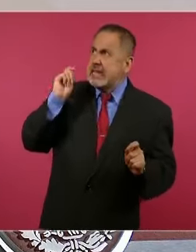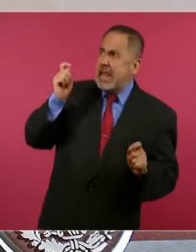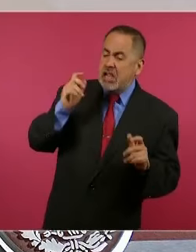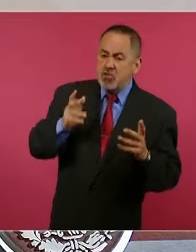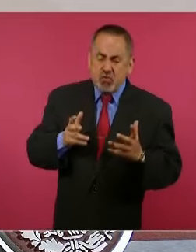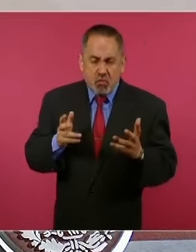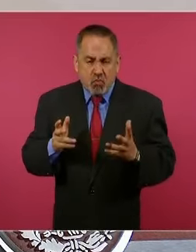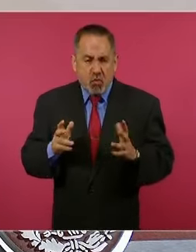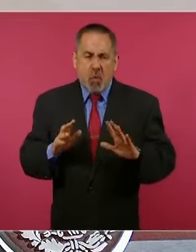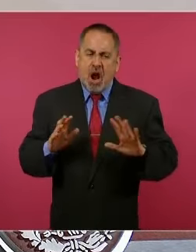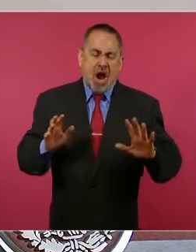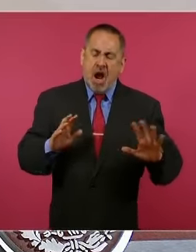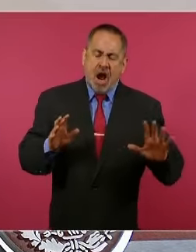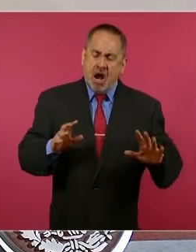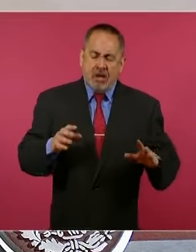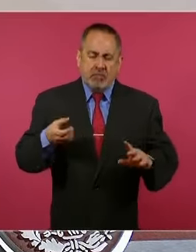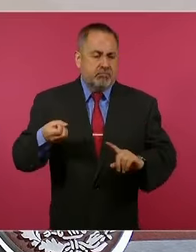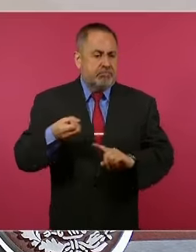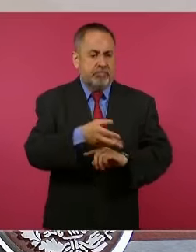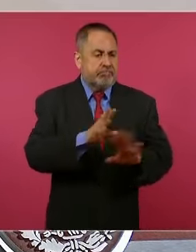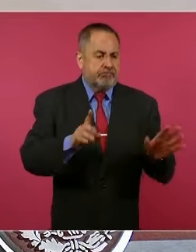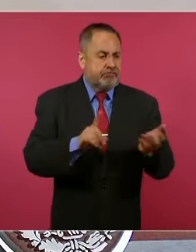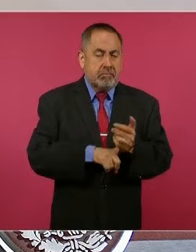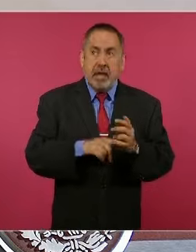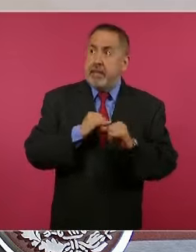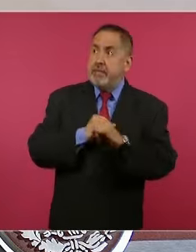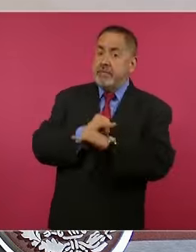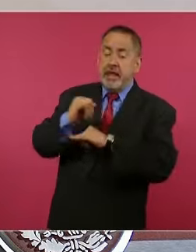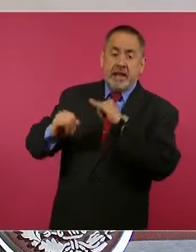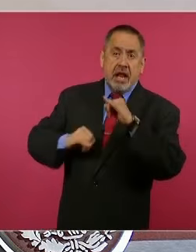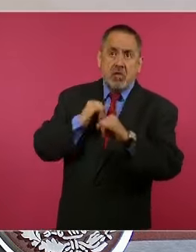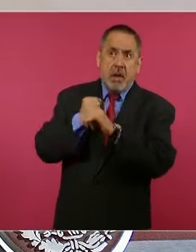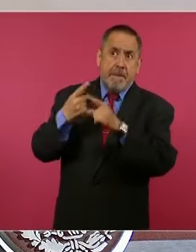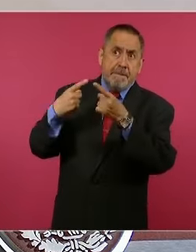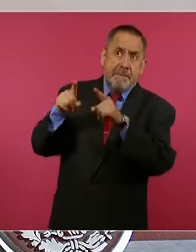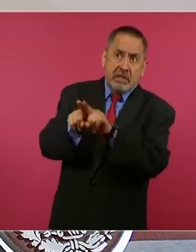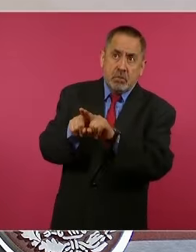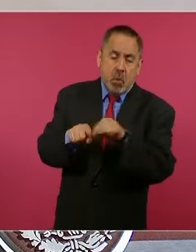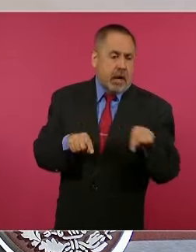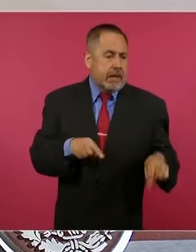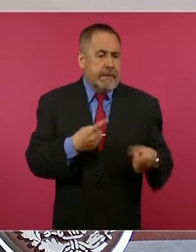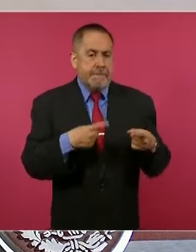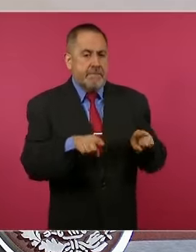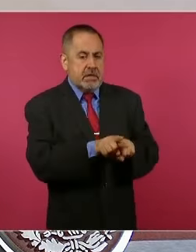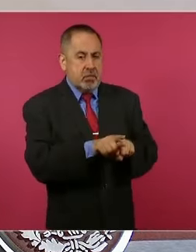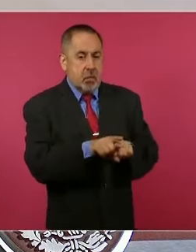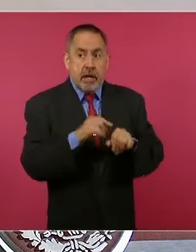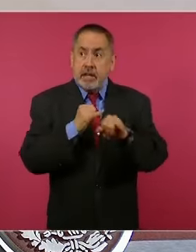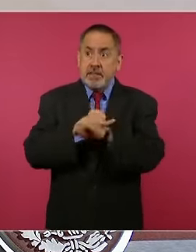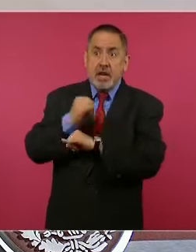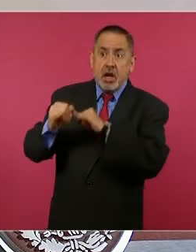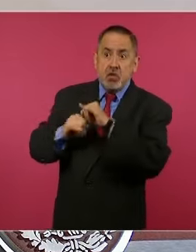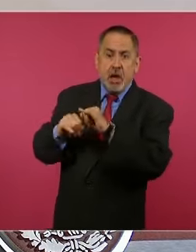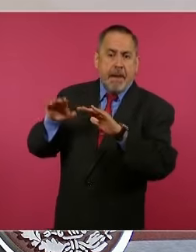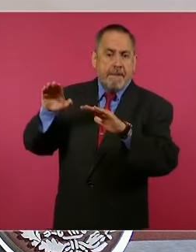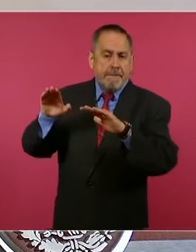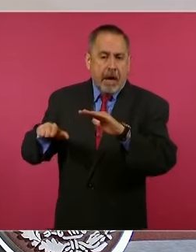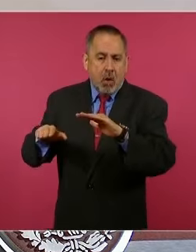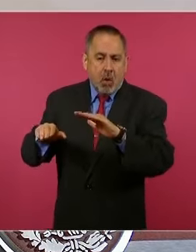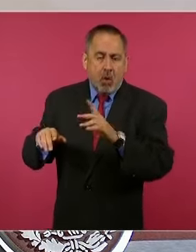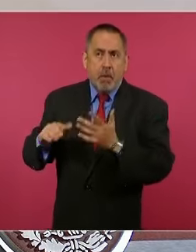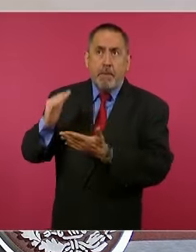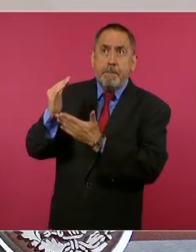existen elementos y datos en los que los precios de referen internacional de los combustibles disminuyen los incentivos